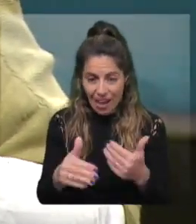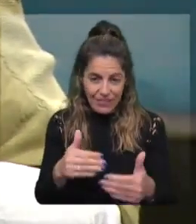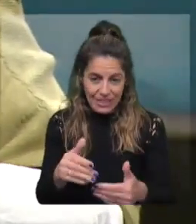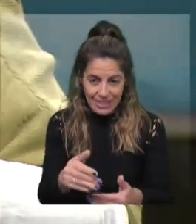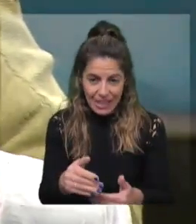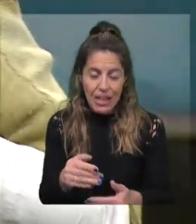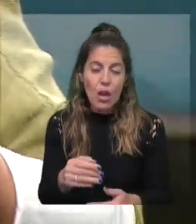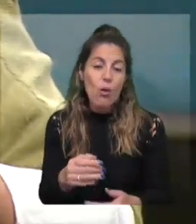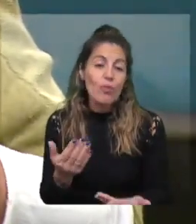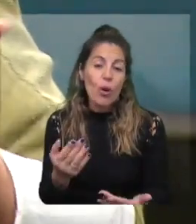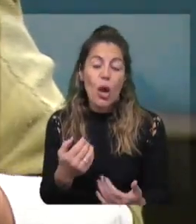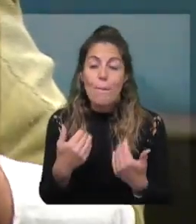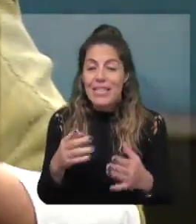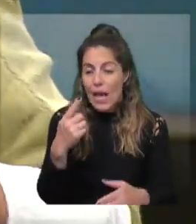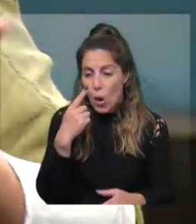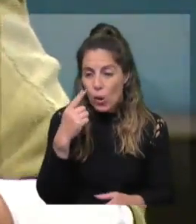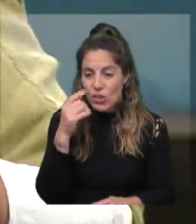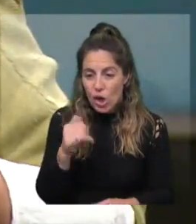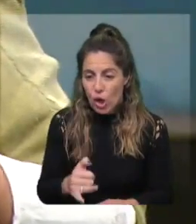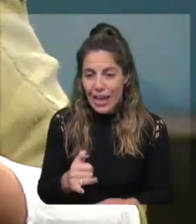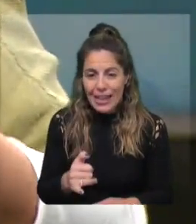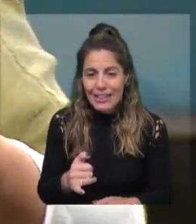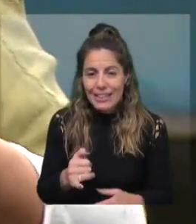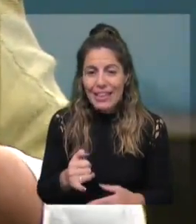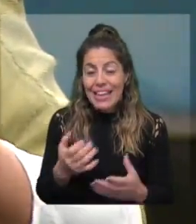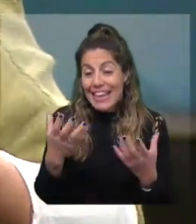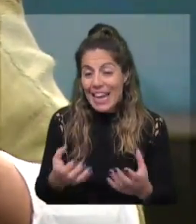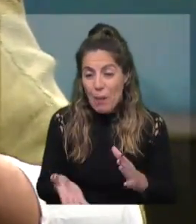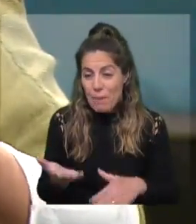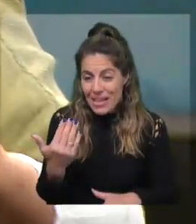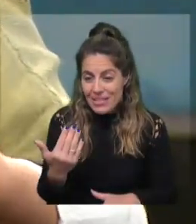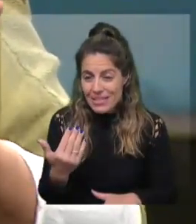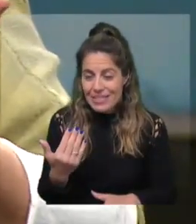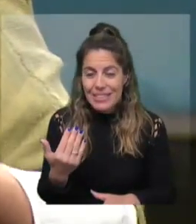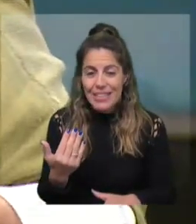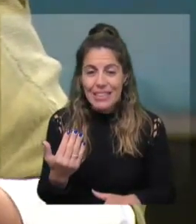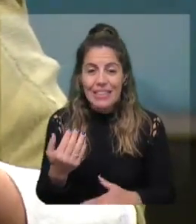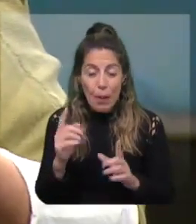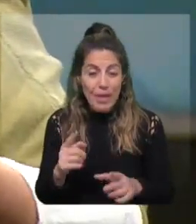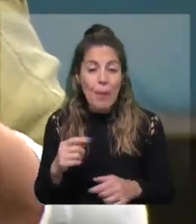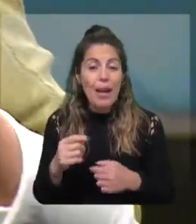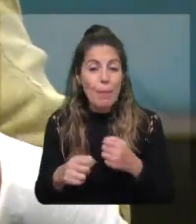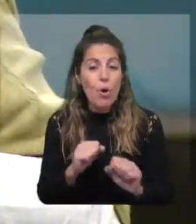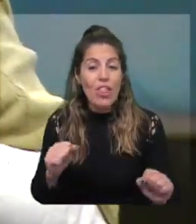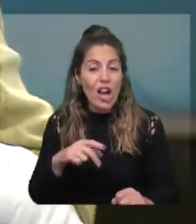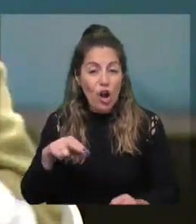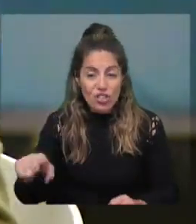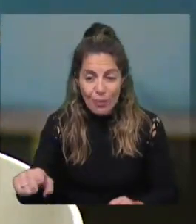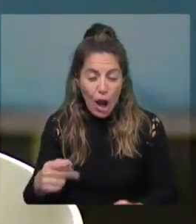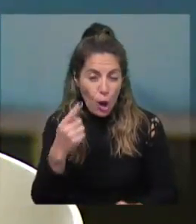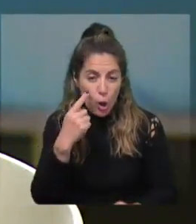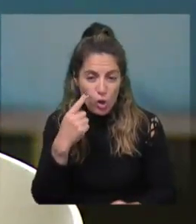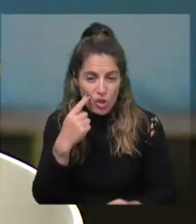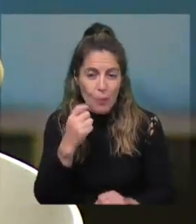que claro, cuando uno empieza a conocer lo que hay, empieza a querer más. Entonces es como una buena estrategia de conservación, ¿no? Conocer para